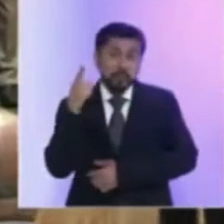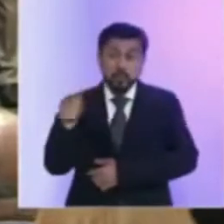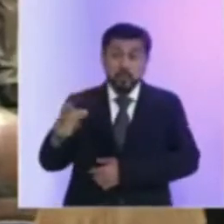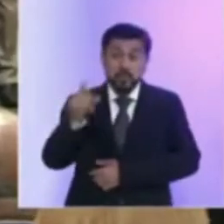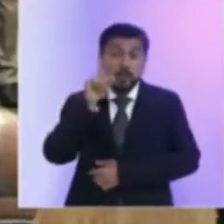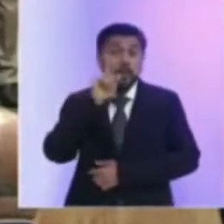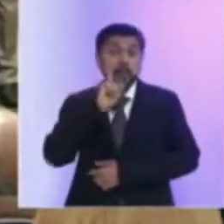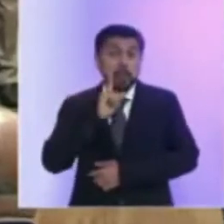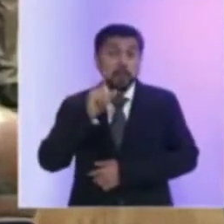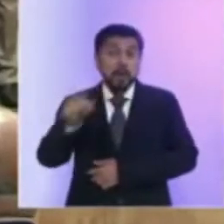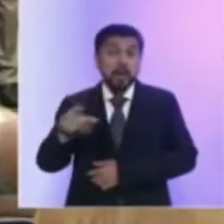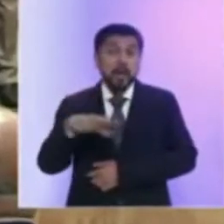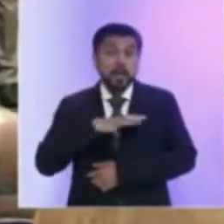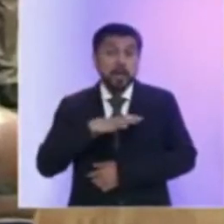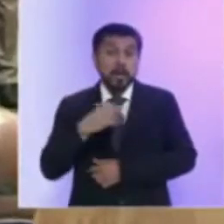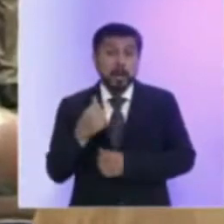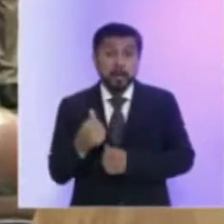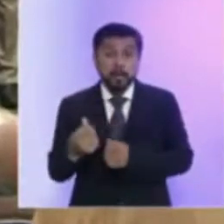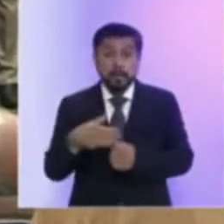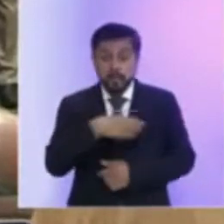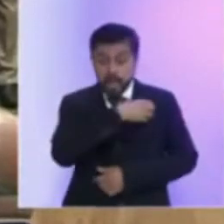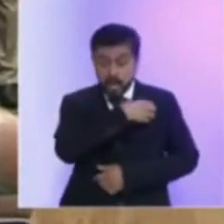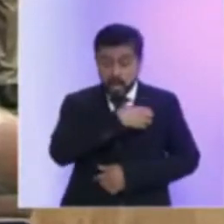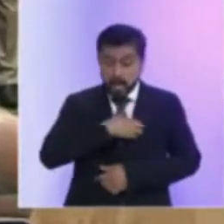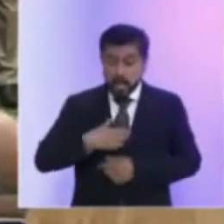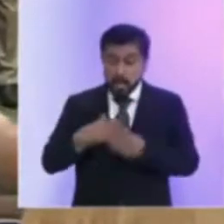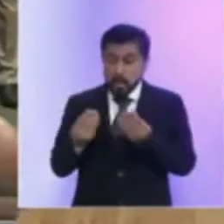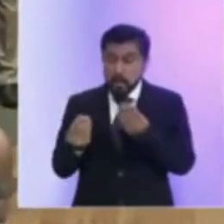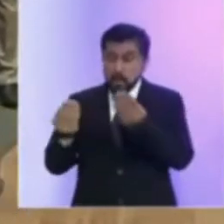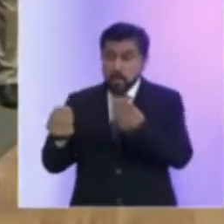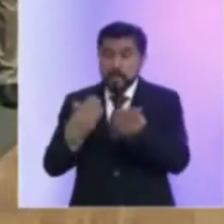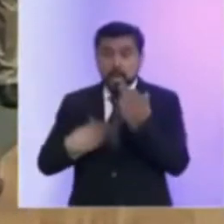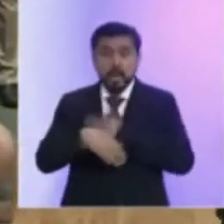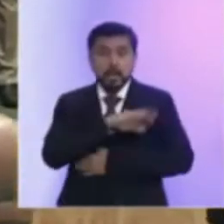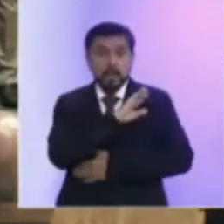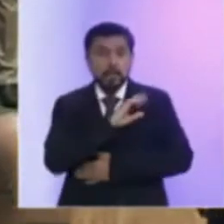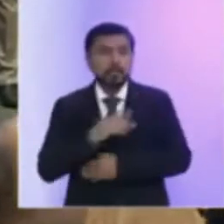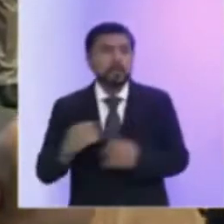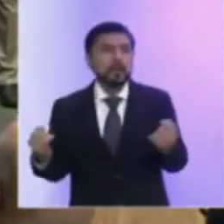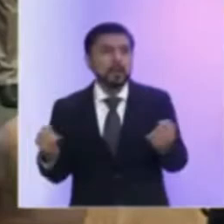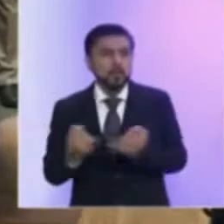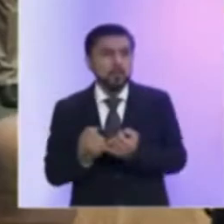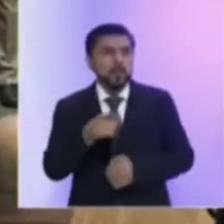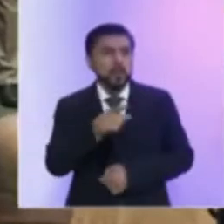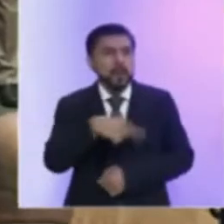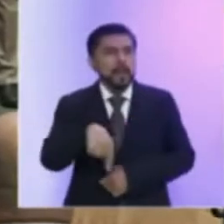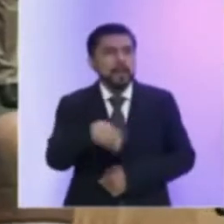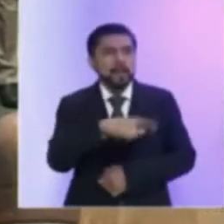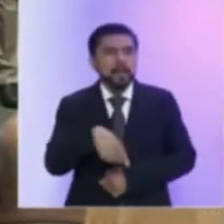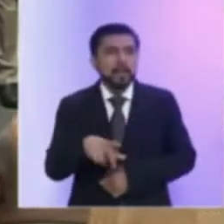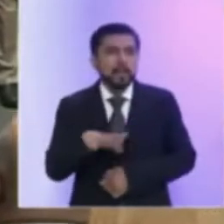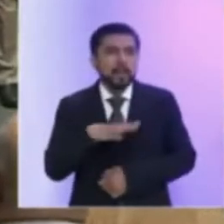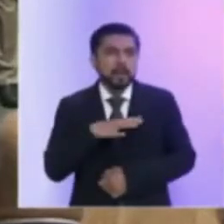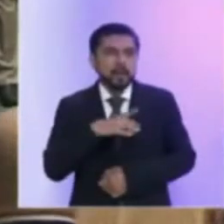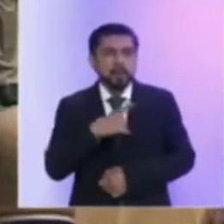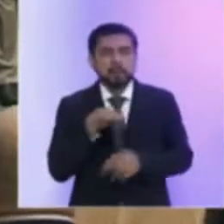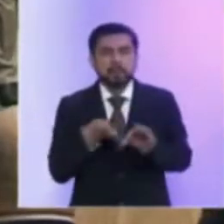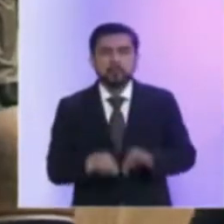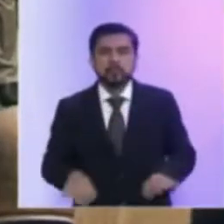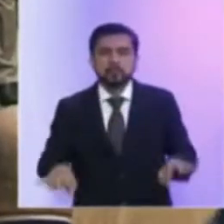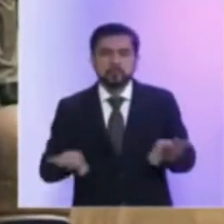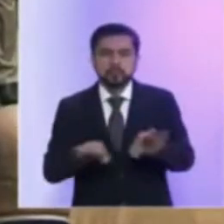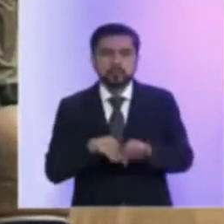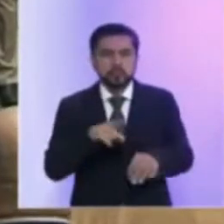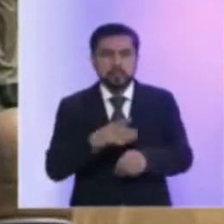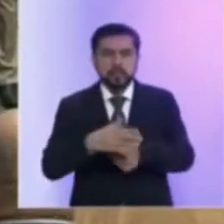de colocarle la banda presidencial. Y un emblema de la izquierda mexicana, sí, sí, sí, que sí, también sí, es muy importante y que también va a tener un lugar preponderante